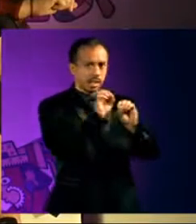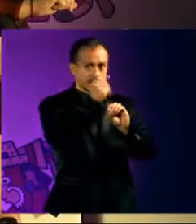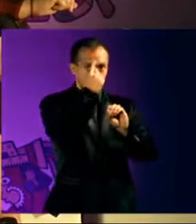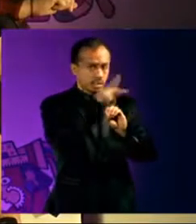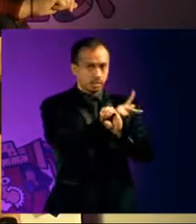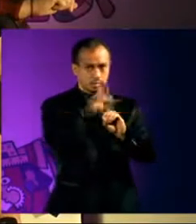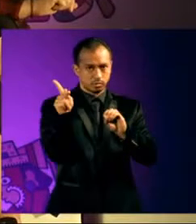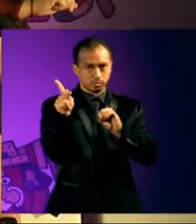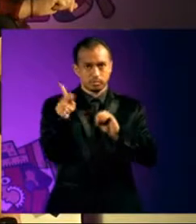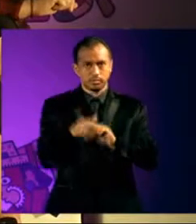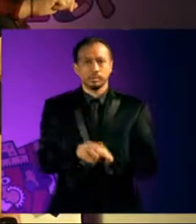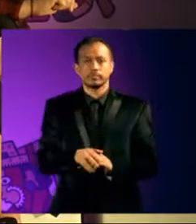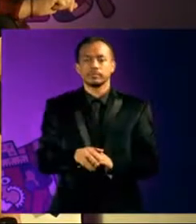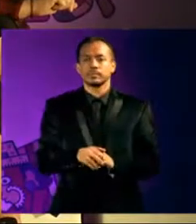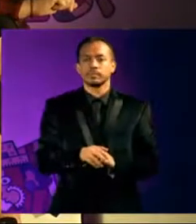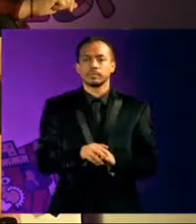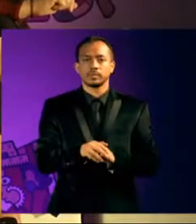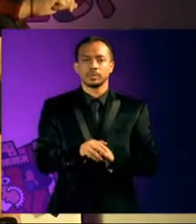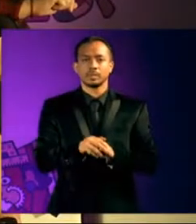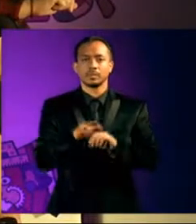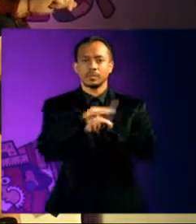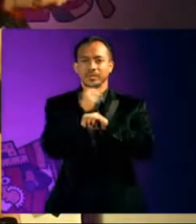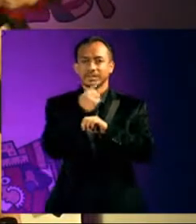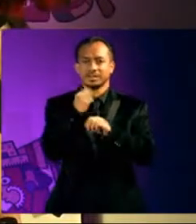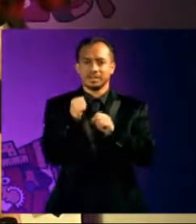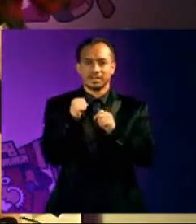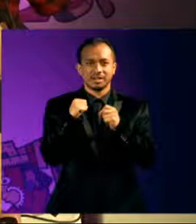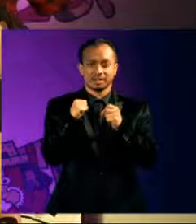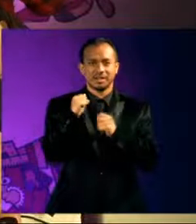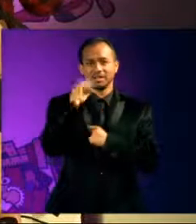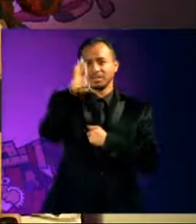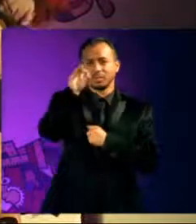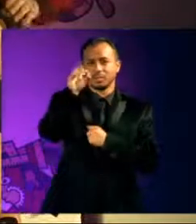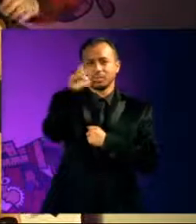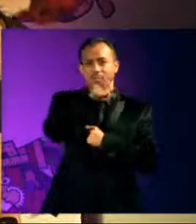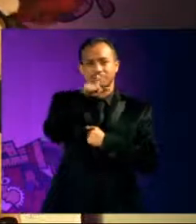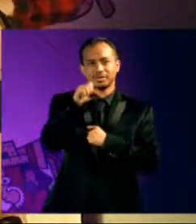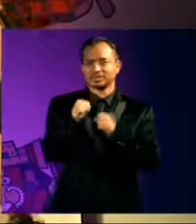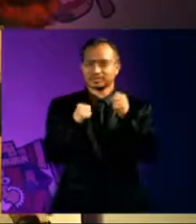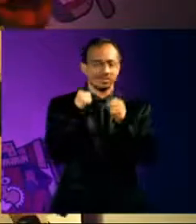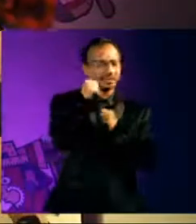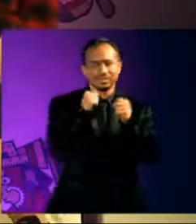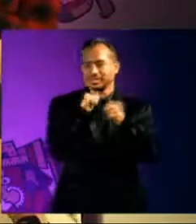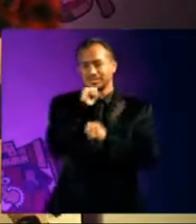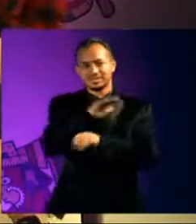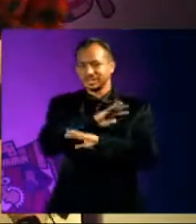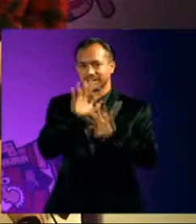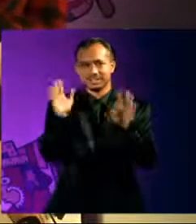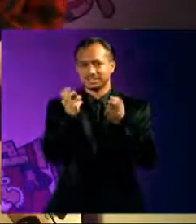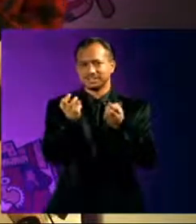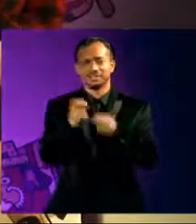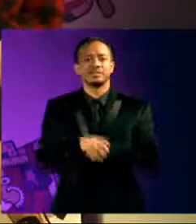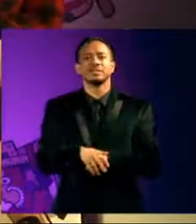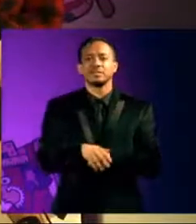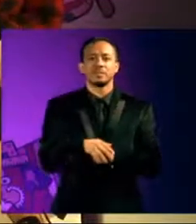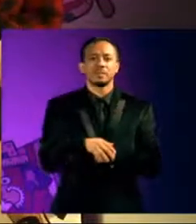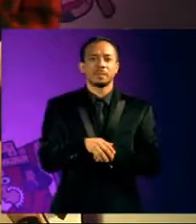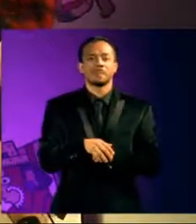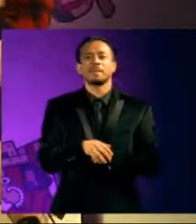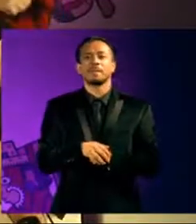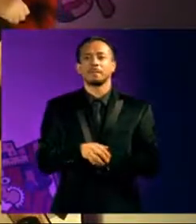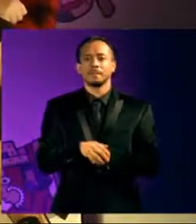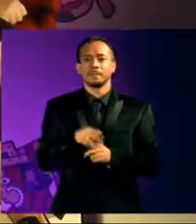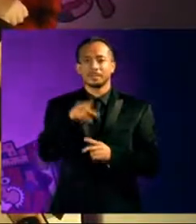europeos no vox ni aznar ni ni nadie de ellos pero sí digamos los